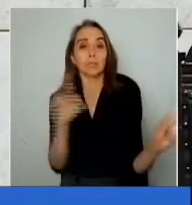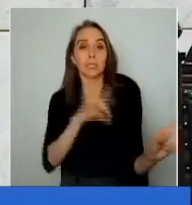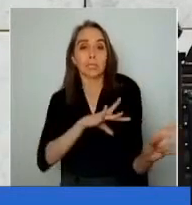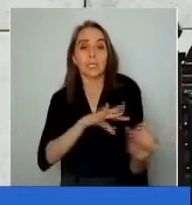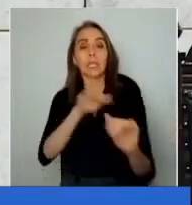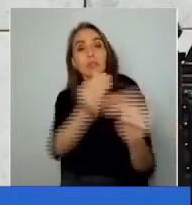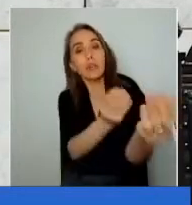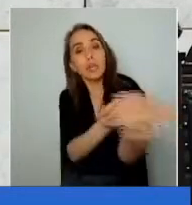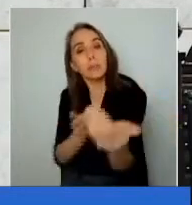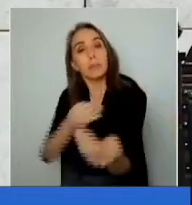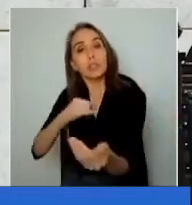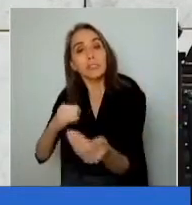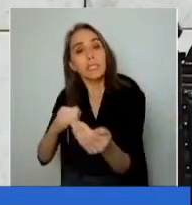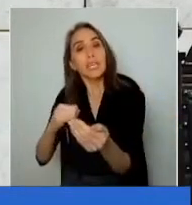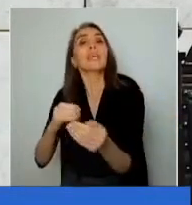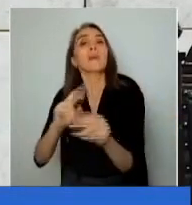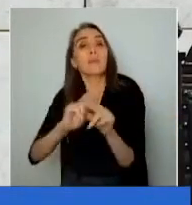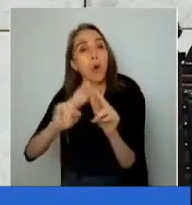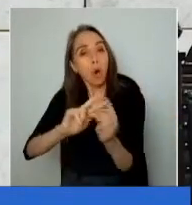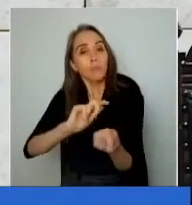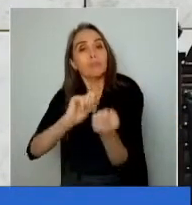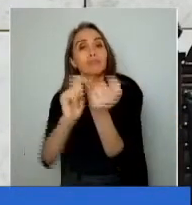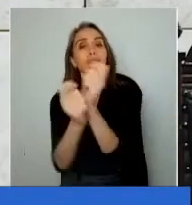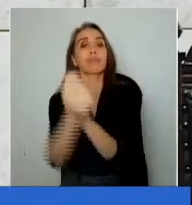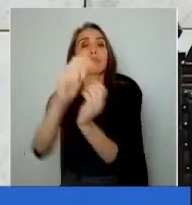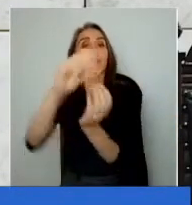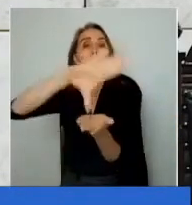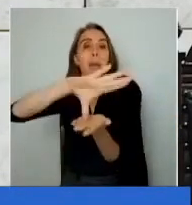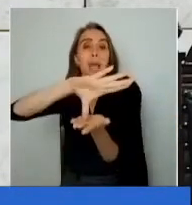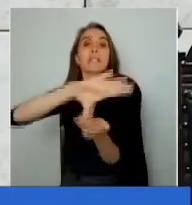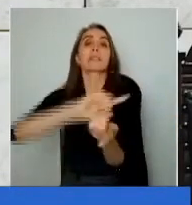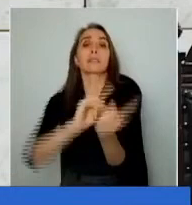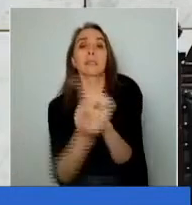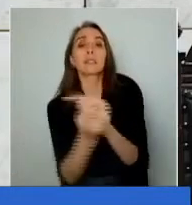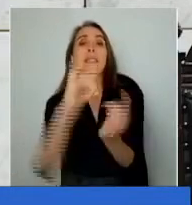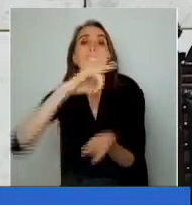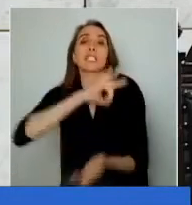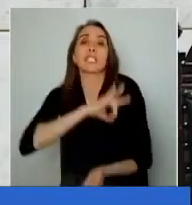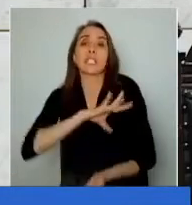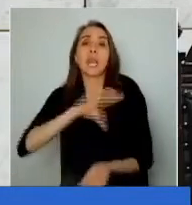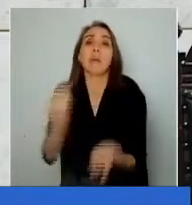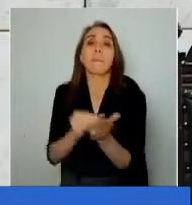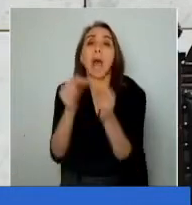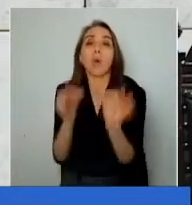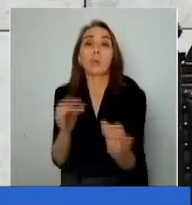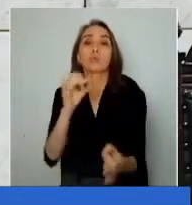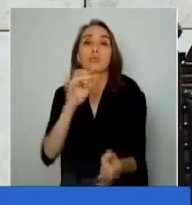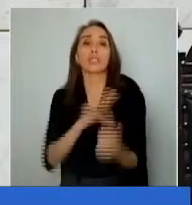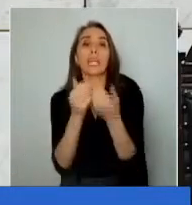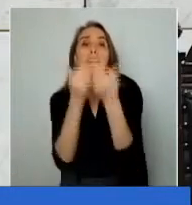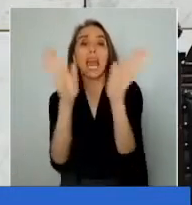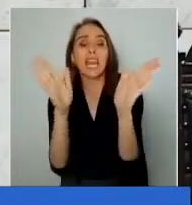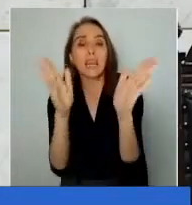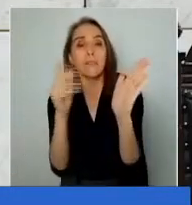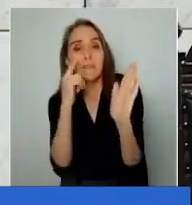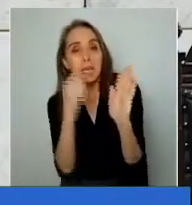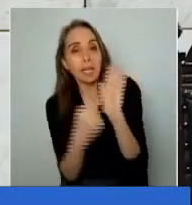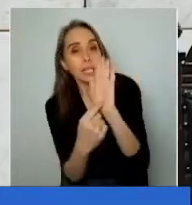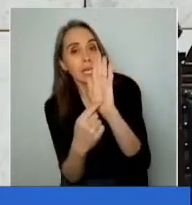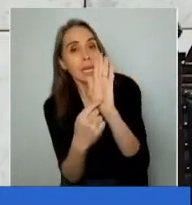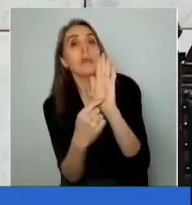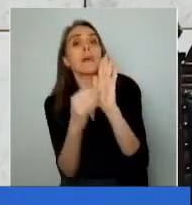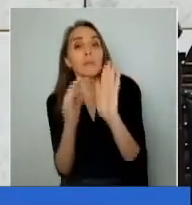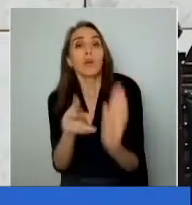construyendo país a seguir construyendo un chile más justo un chile libre reflejo de nuestro trabajo y de los valores como